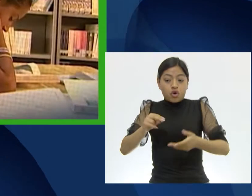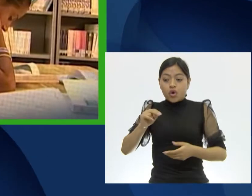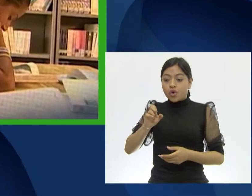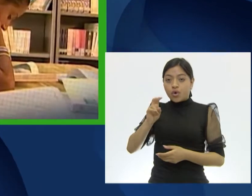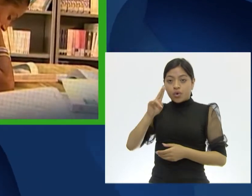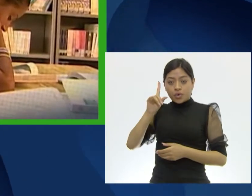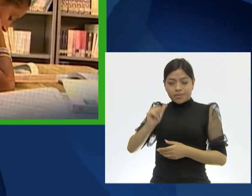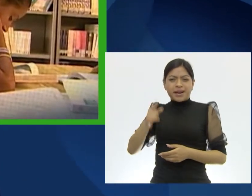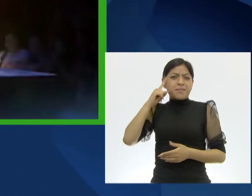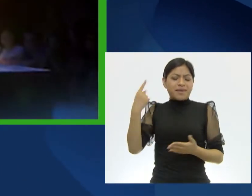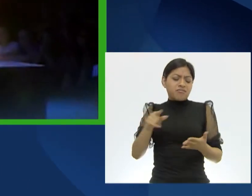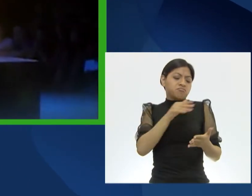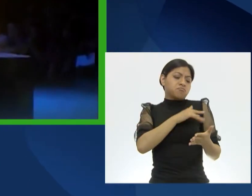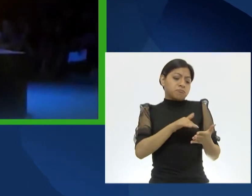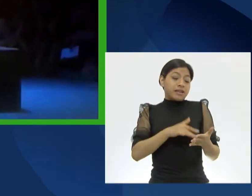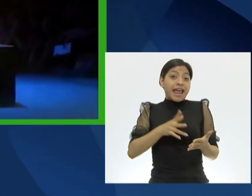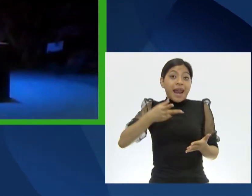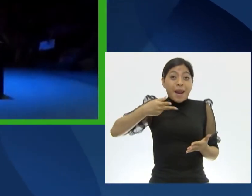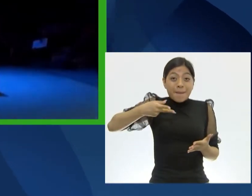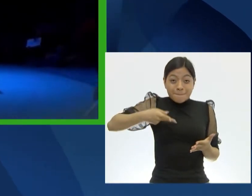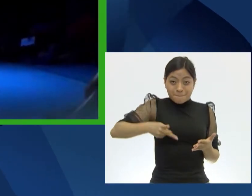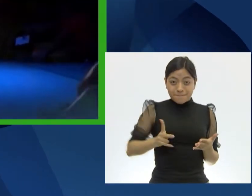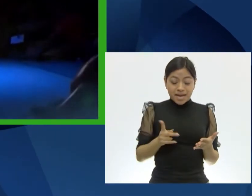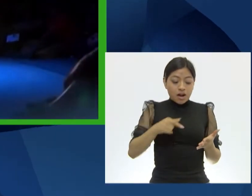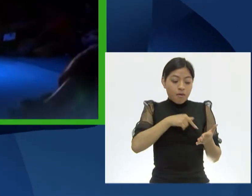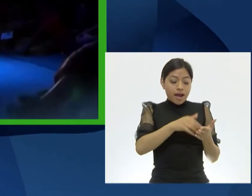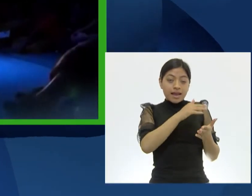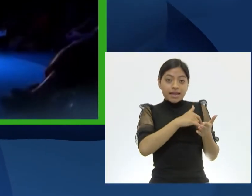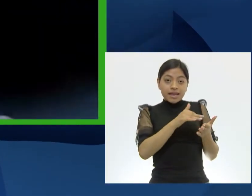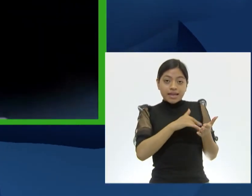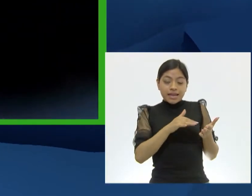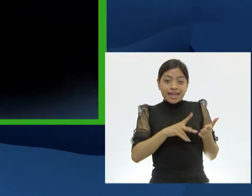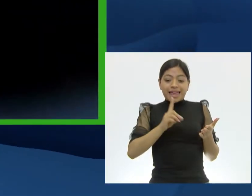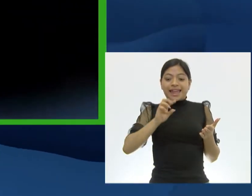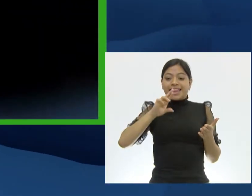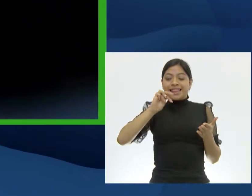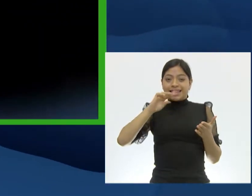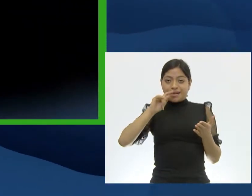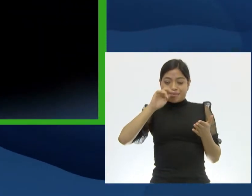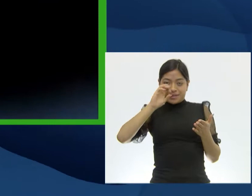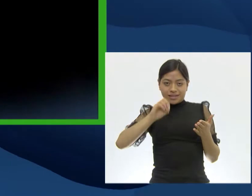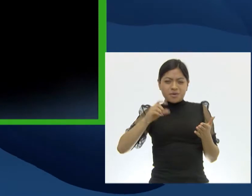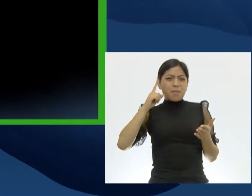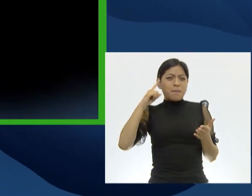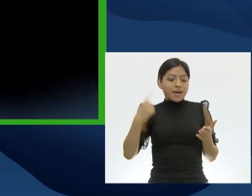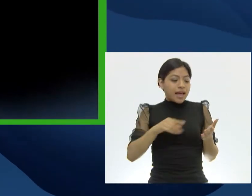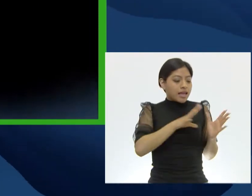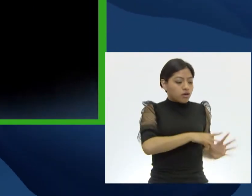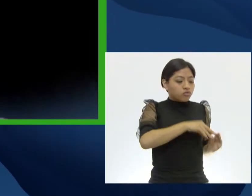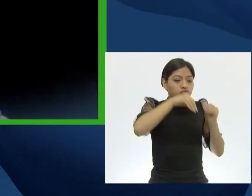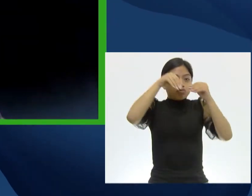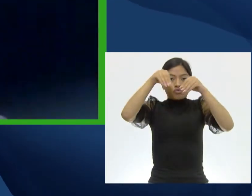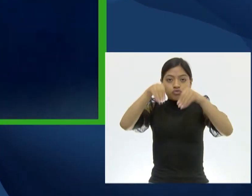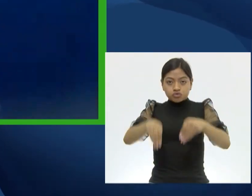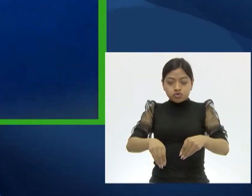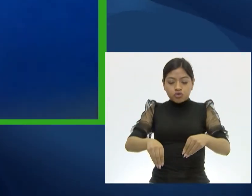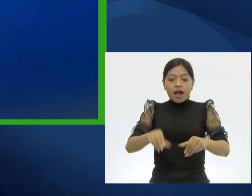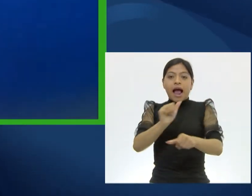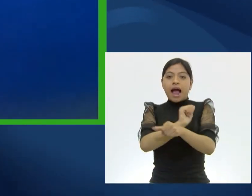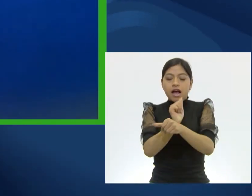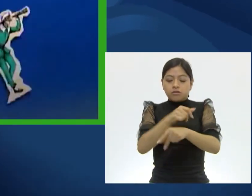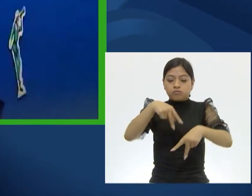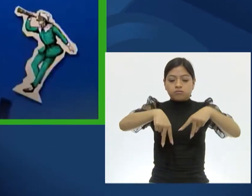para ser leídos, pero el cometido del texto dramático es ser representado en un escenario, es decir, ponerlo en